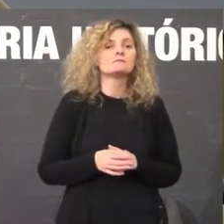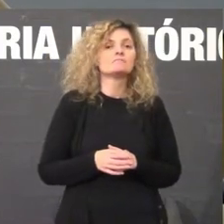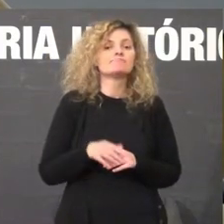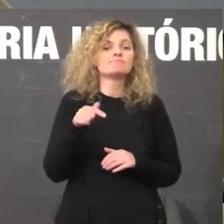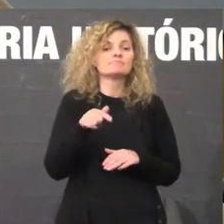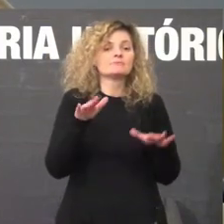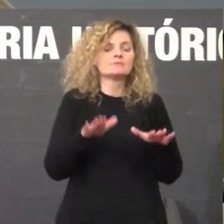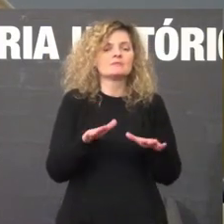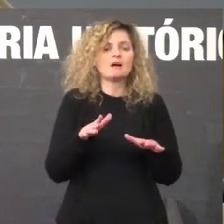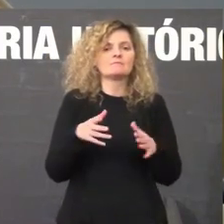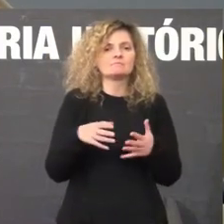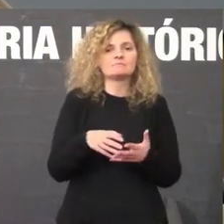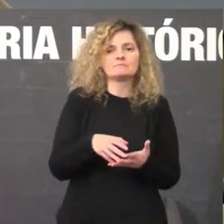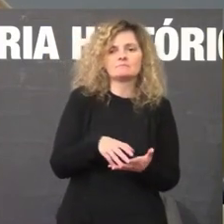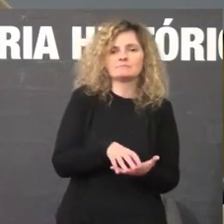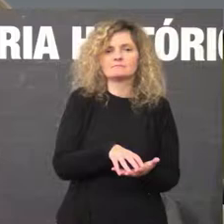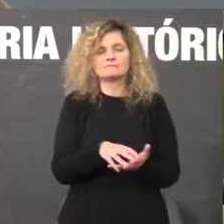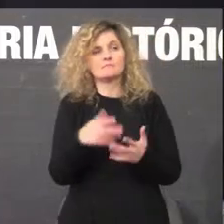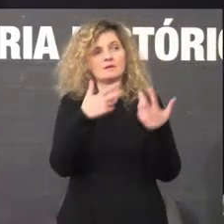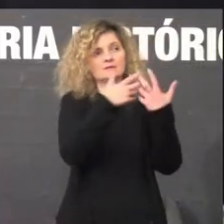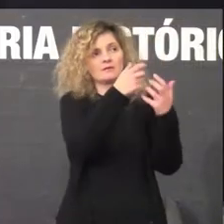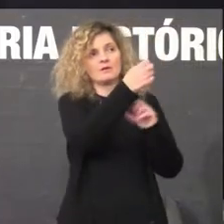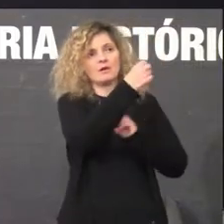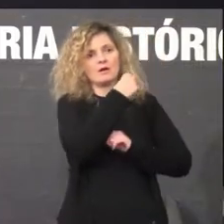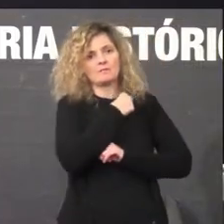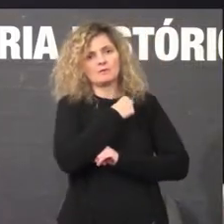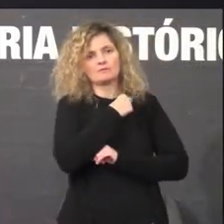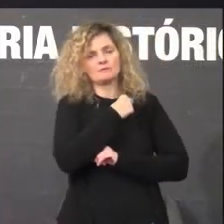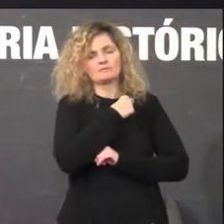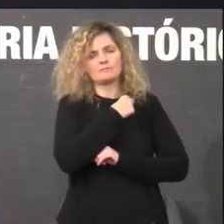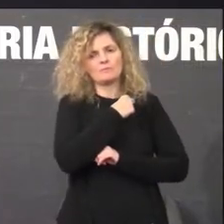está en una tesitura, que Estados Unidos la apoya